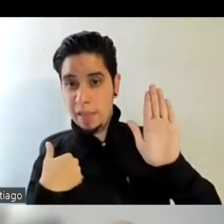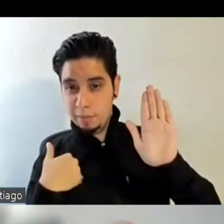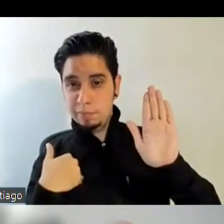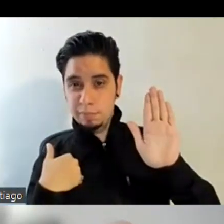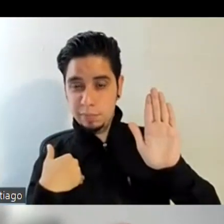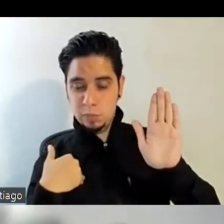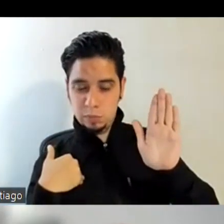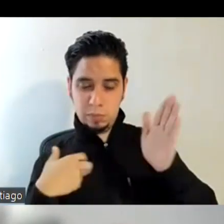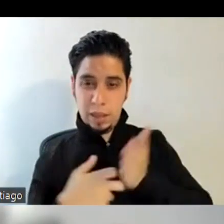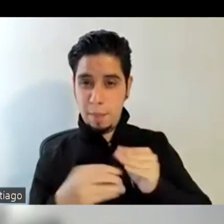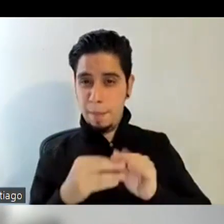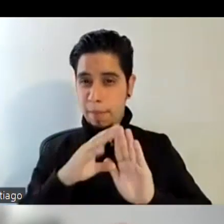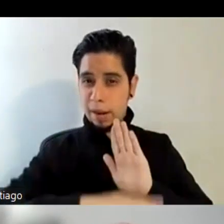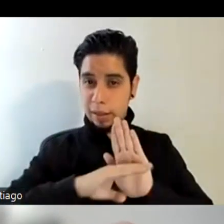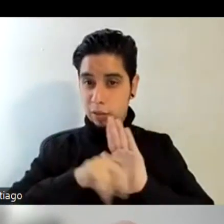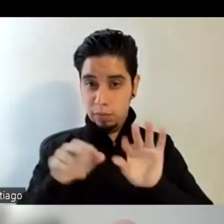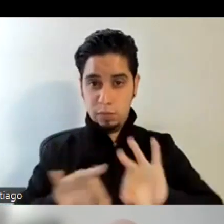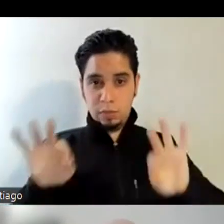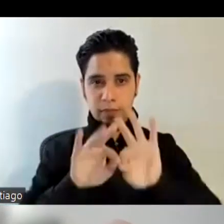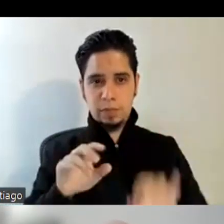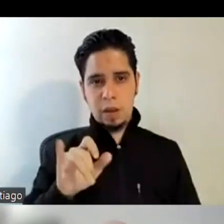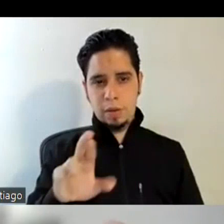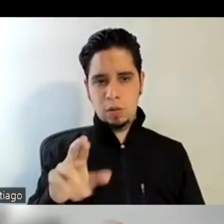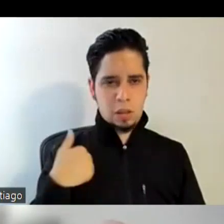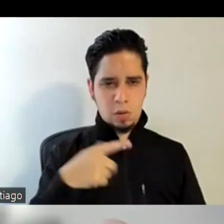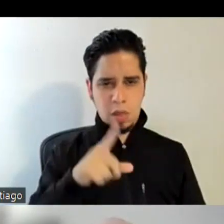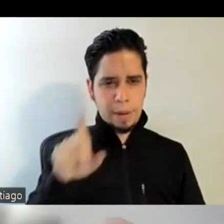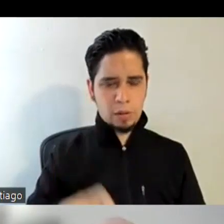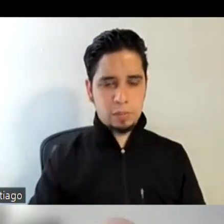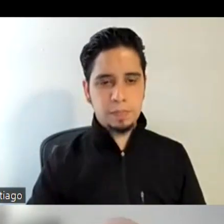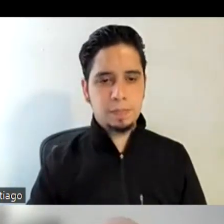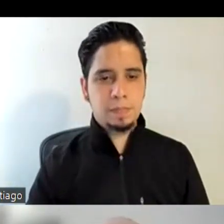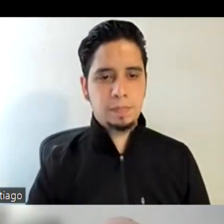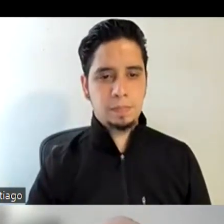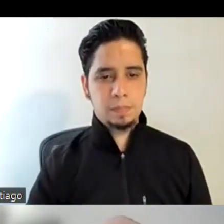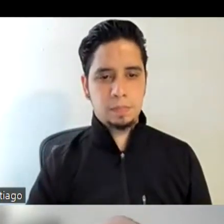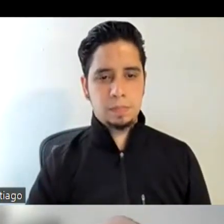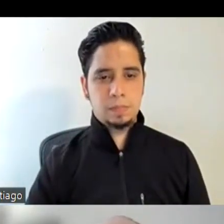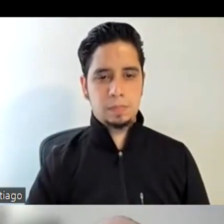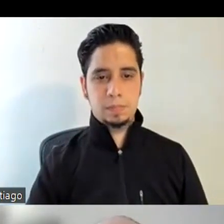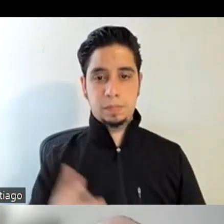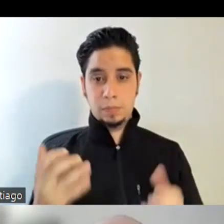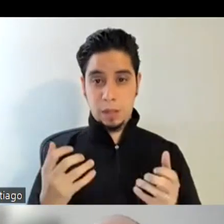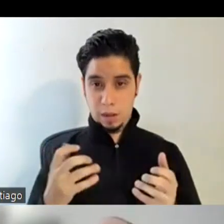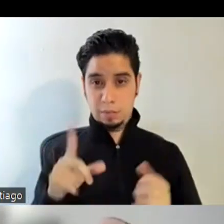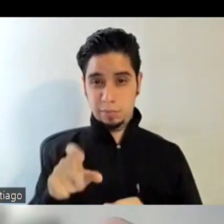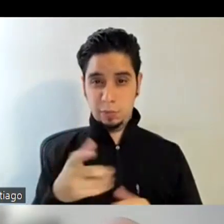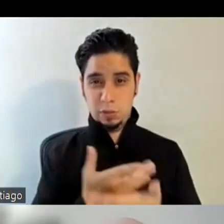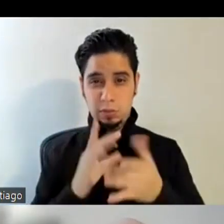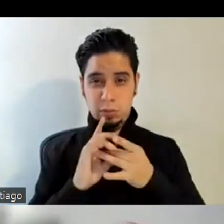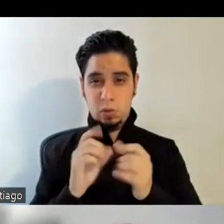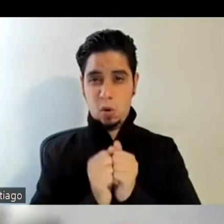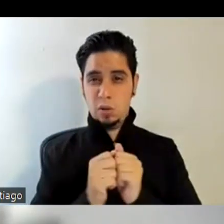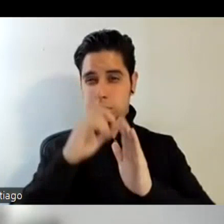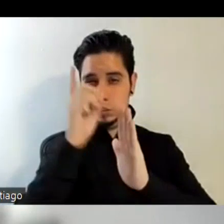importante. Mira, Javier tenía una pregunta. ¿Tú tenías una pregunta? Yo quería hablar de los diseñadores. Vestuario,